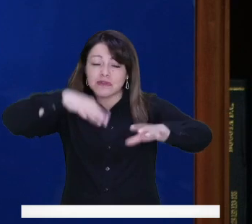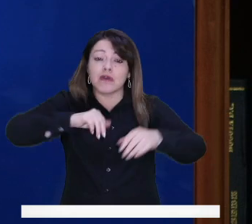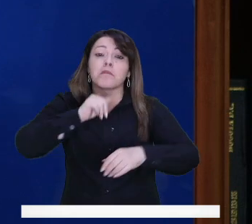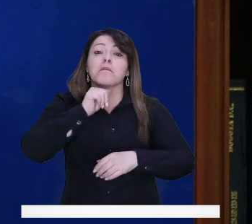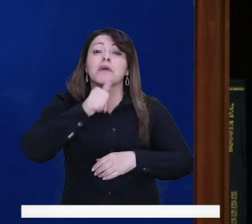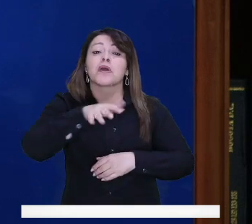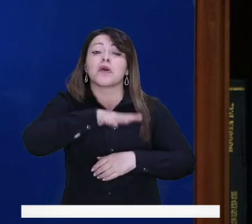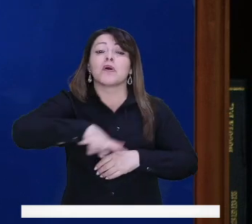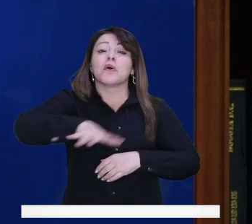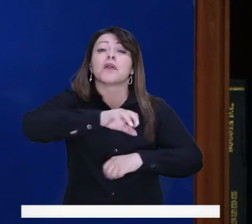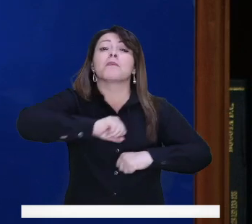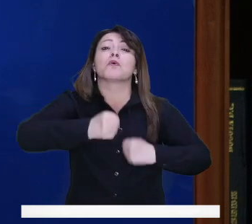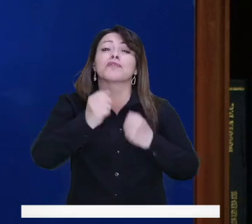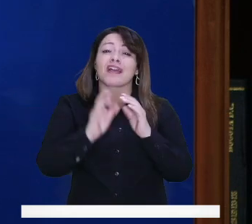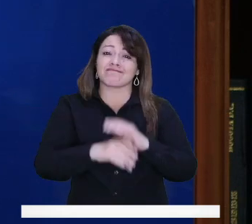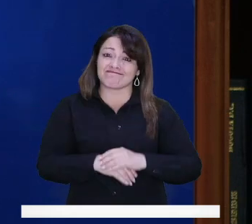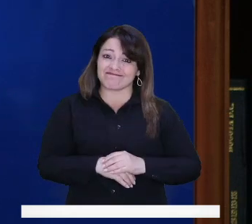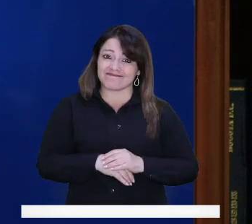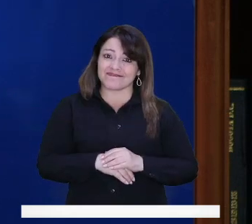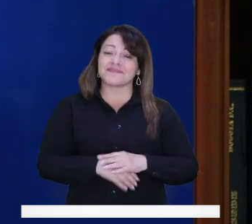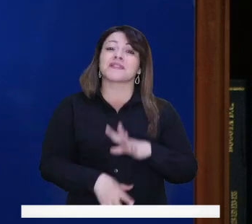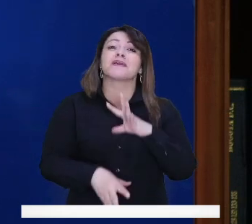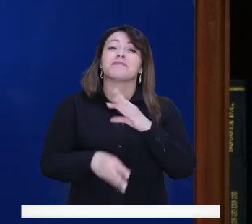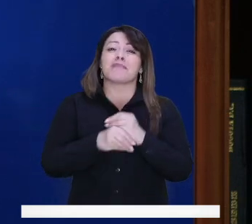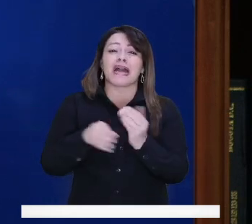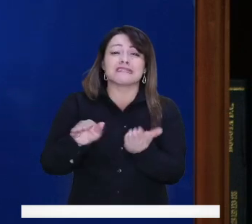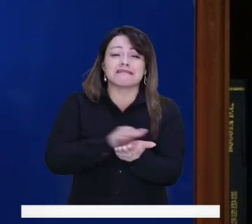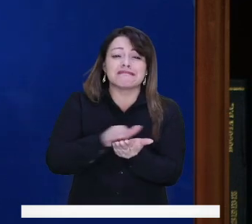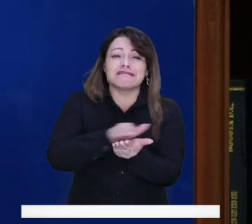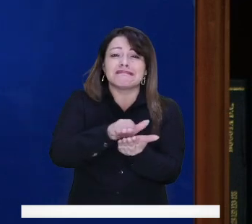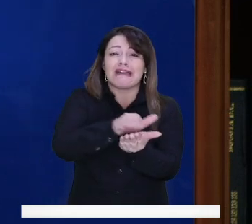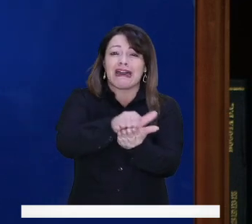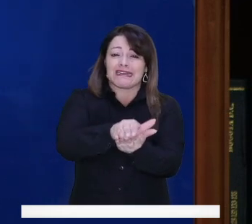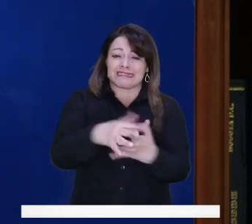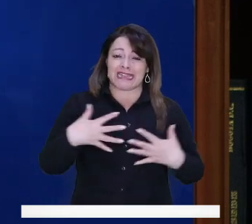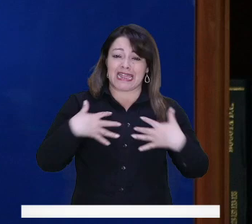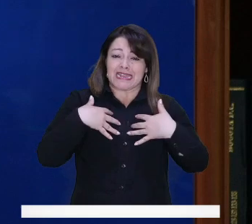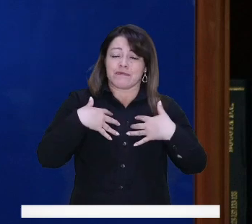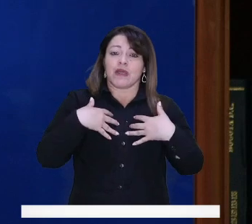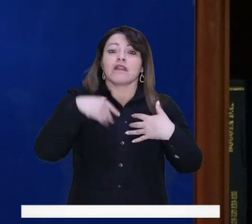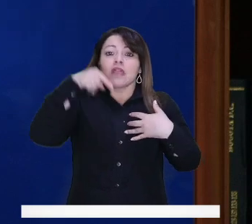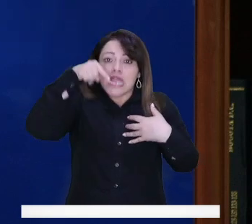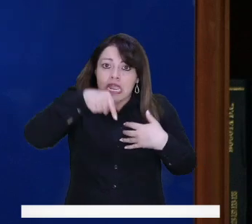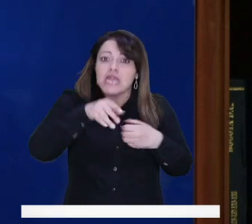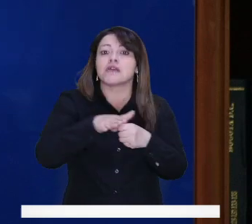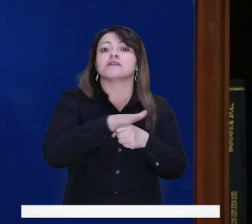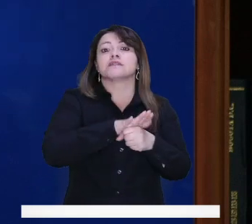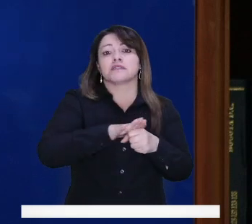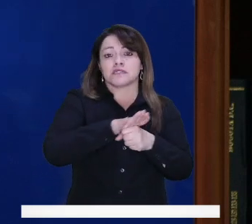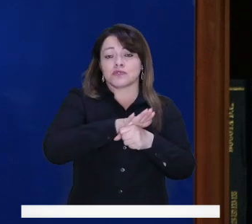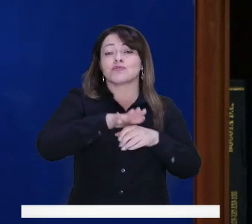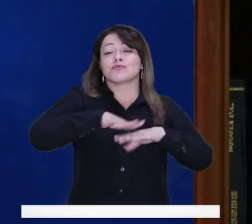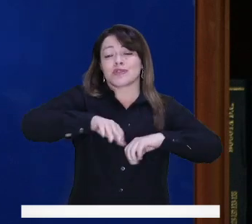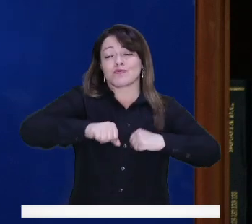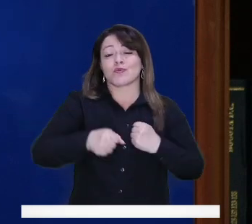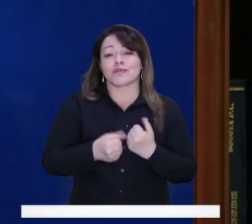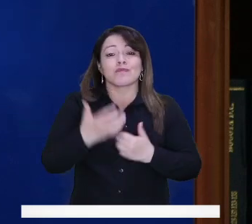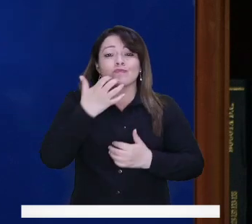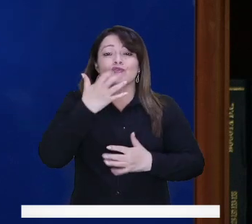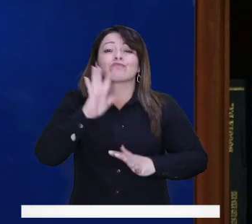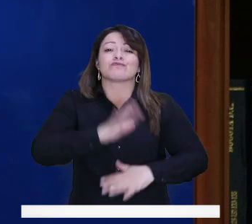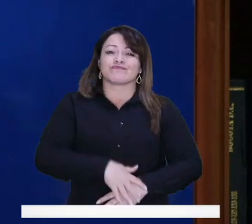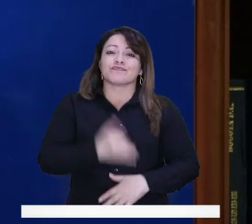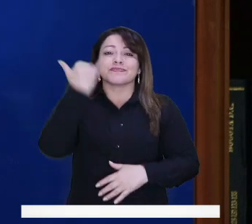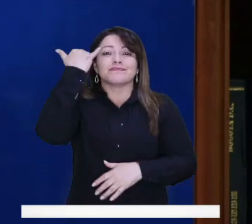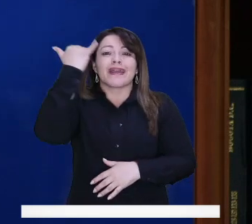una multitudinaria y millonaria cantidad de vectores, de ratas. Esa es la situación que se nos va a presentar a nosotros en la ciudad de